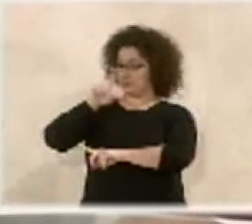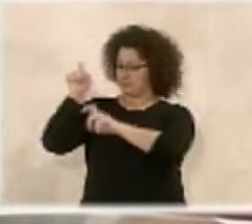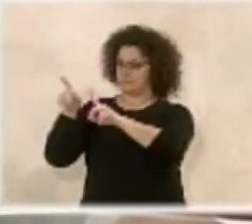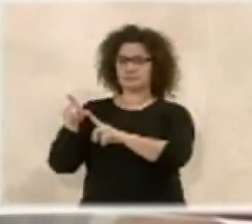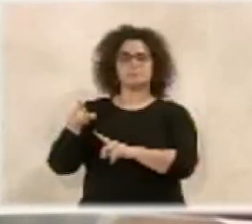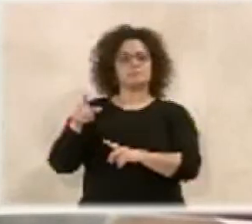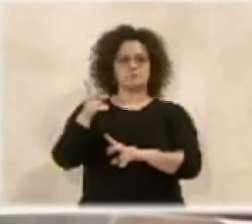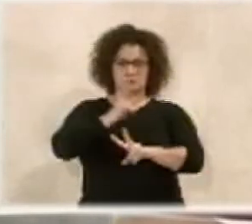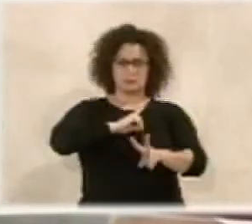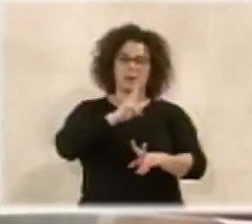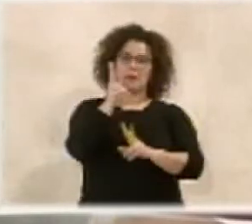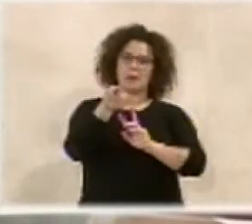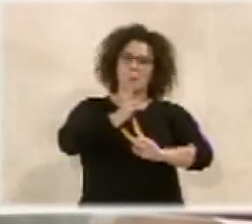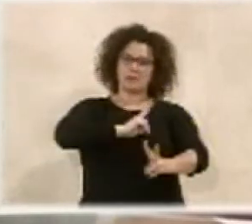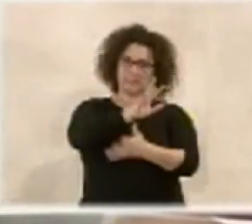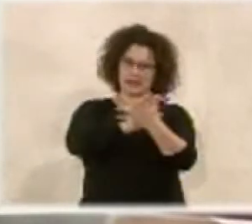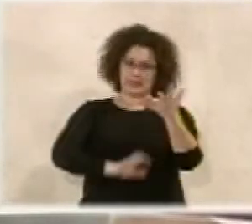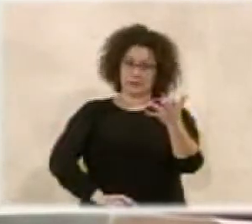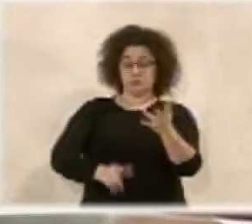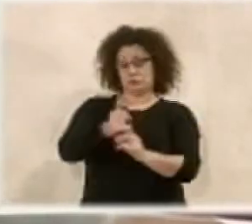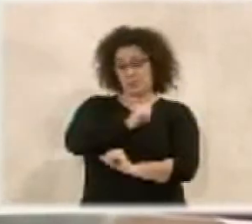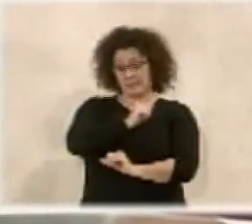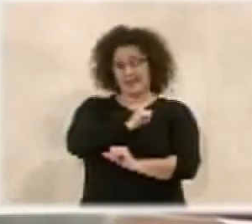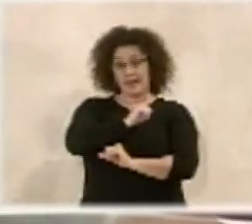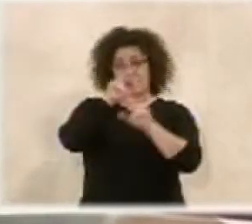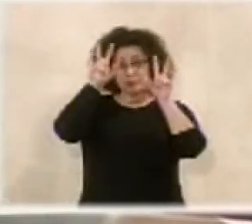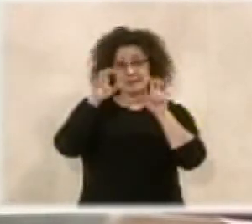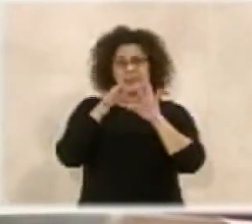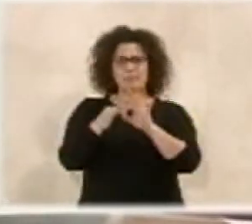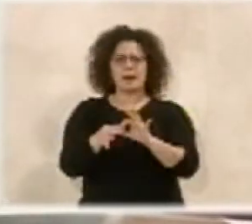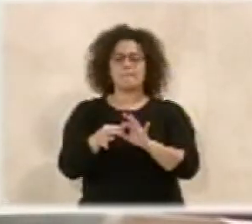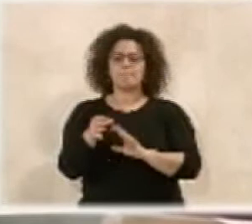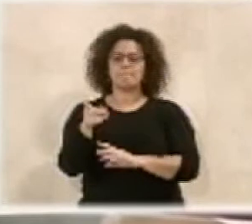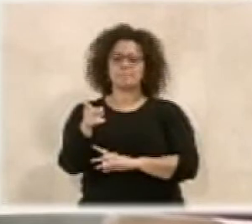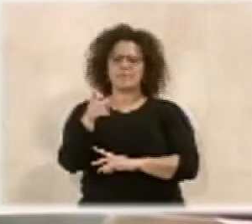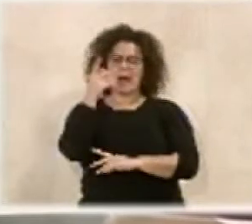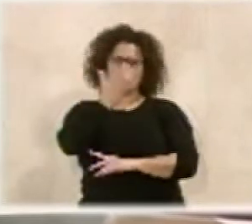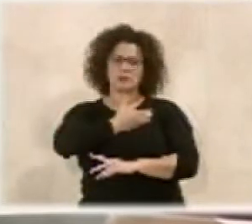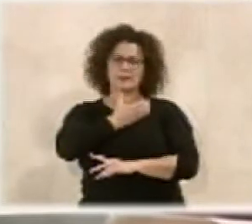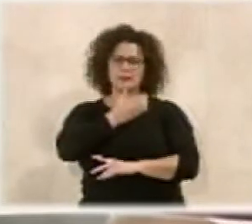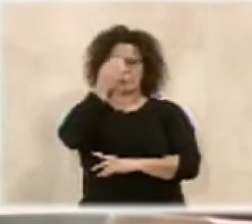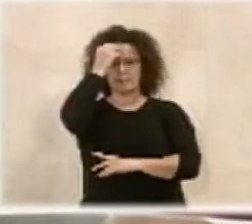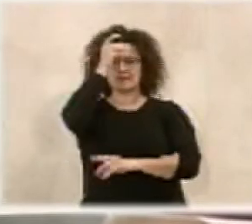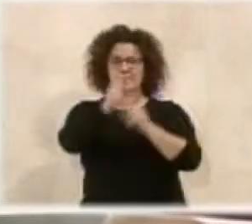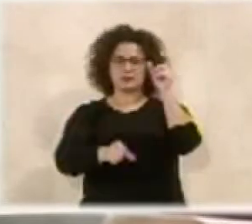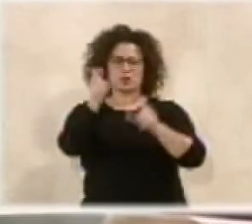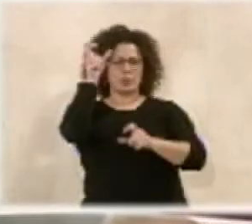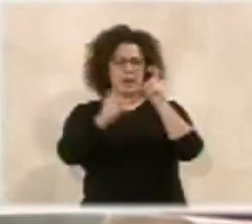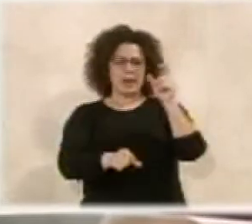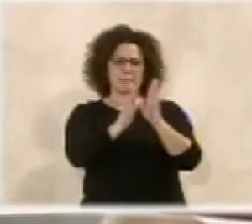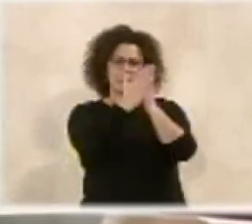nos dijo que se nos iba a contestar por escrito, estamos esperando. ¿Cómo tiene previsto el Ayuntamiento dotar de personal la Biblioteca